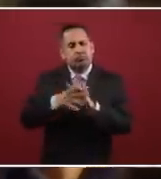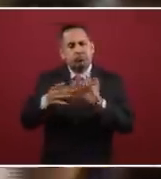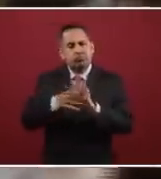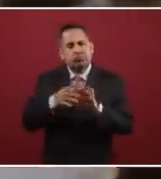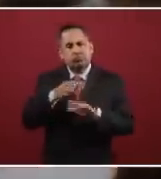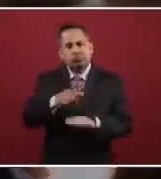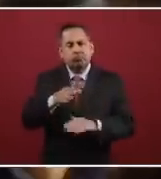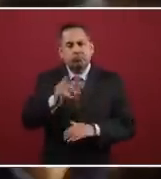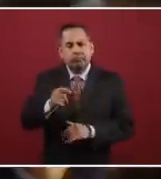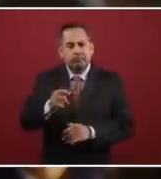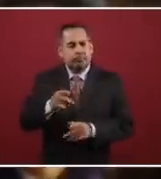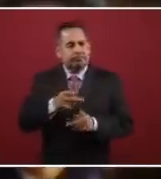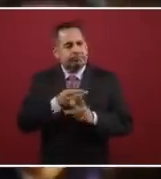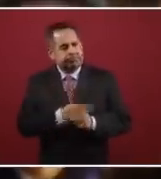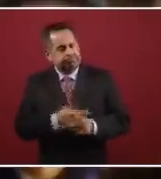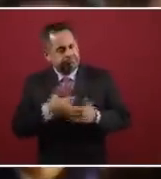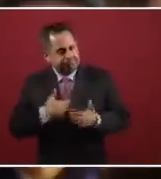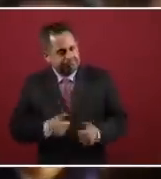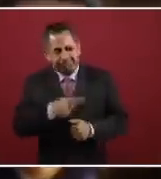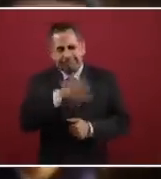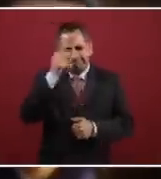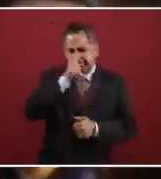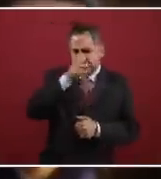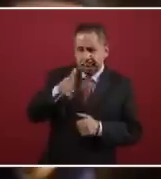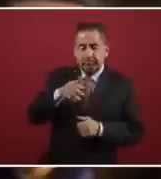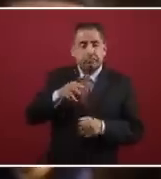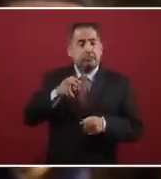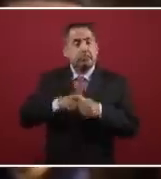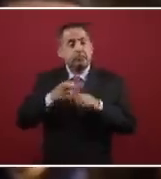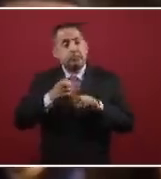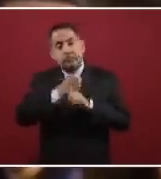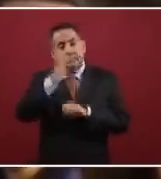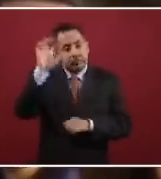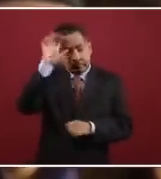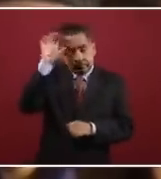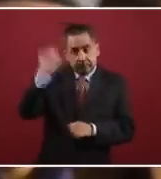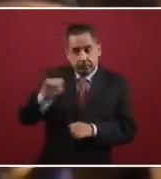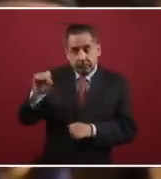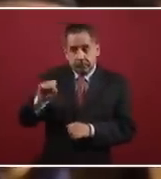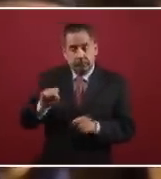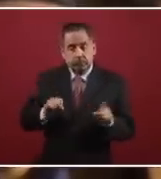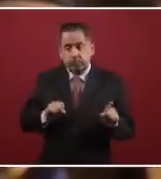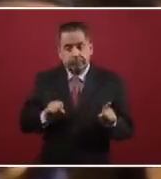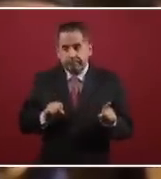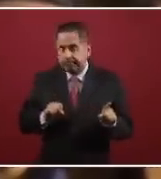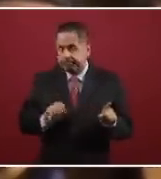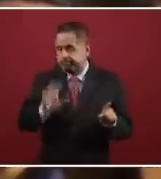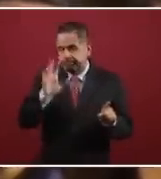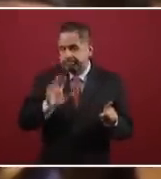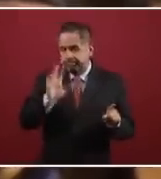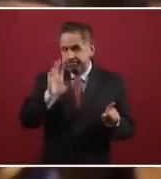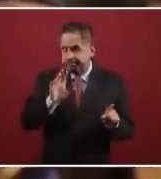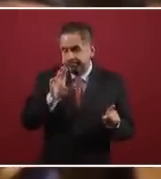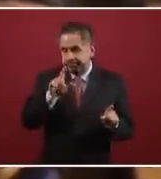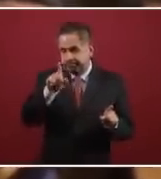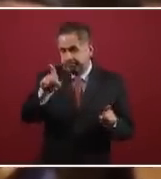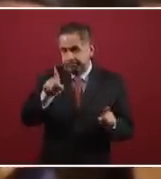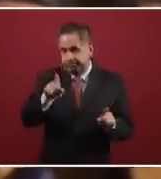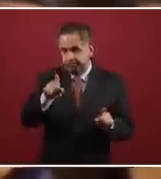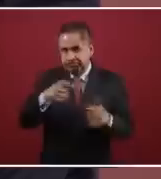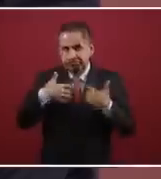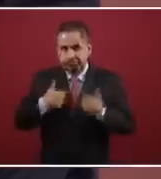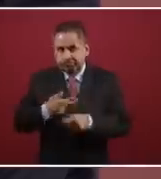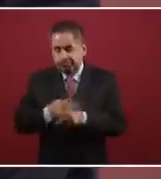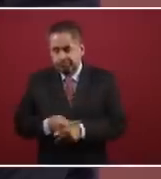la tolerancia a la protesta en el estado de Morelos, no pareciera que no está llegando ahí esa